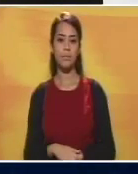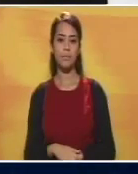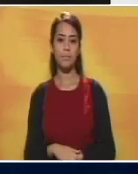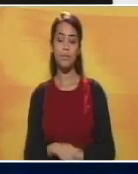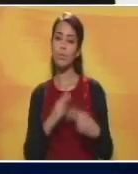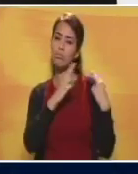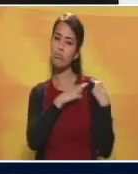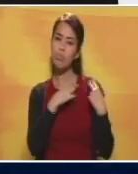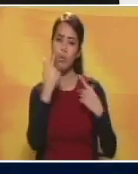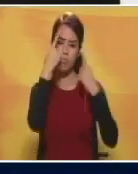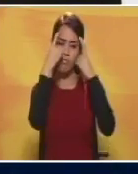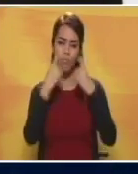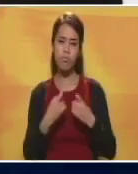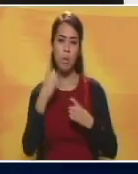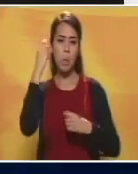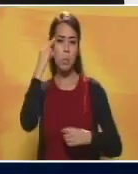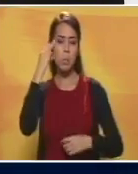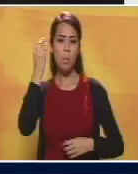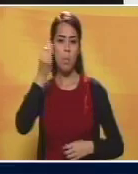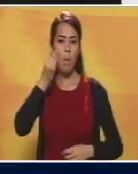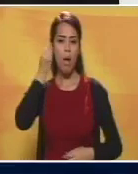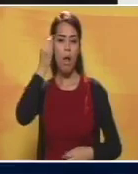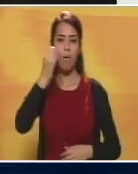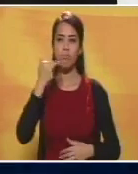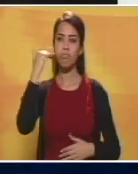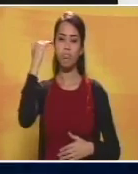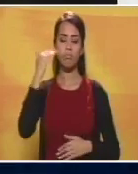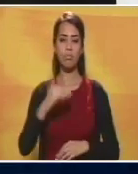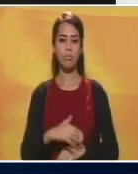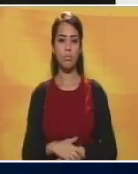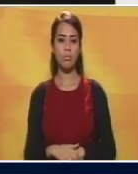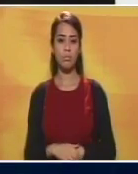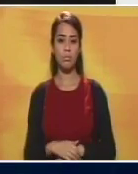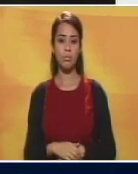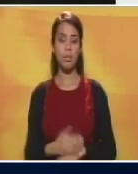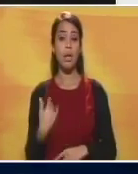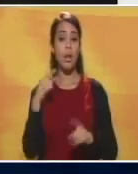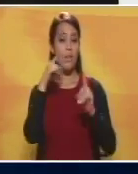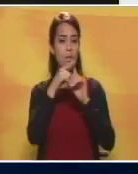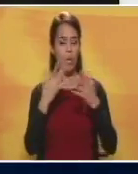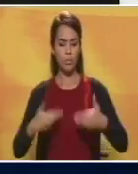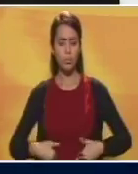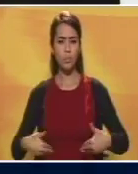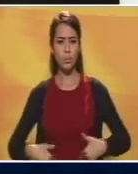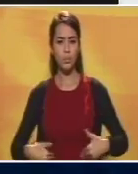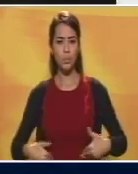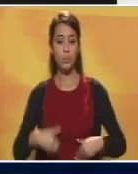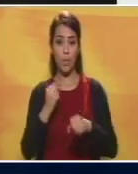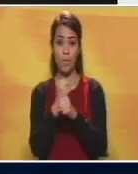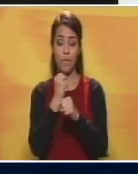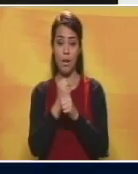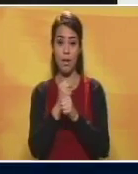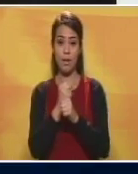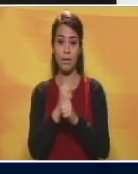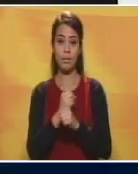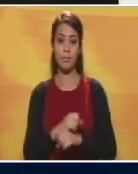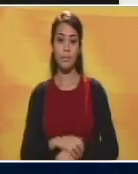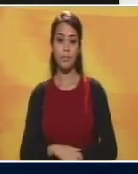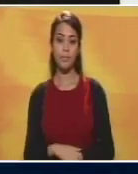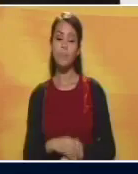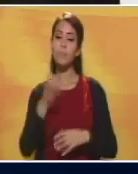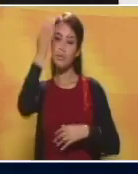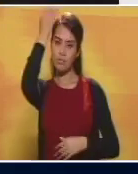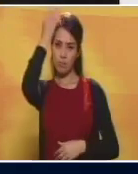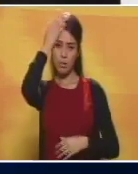empoderadas, maduras, con ganas de salir adelante, que se crean verdaderamente el ser reinas